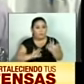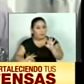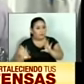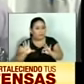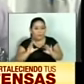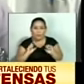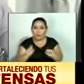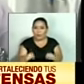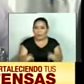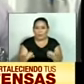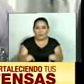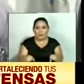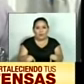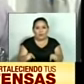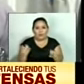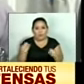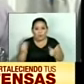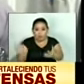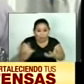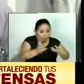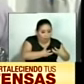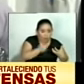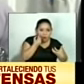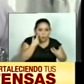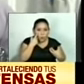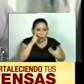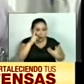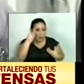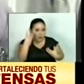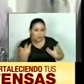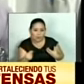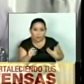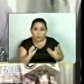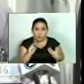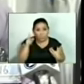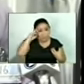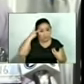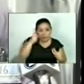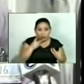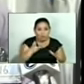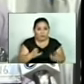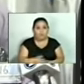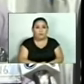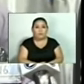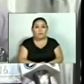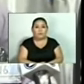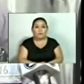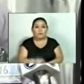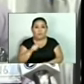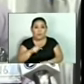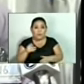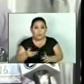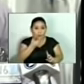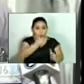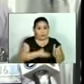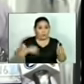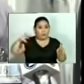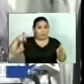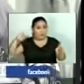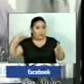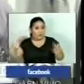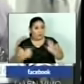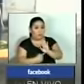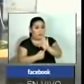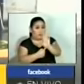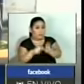no pueden aprovisionar alimentos por más de un día, no porque no quieran. El titular de la institución garante de los derechos humanos en